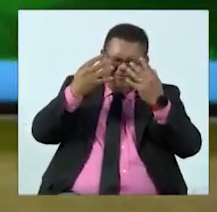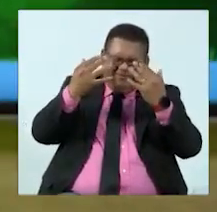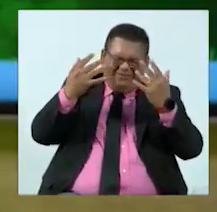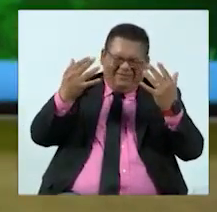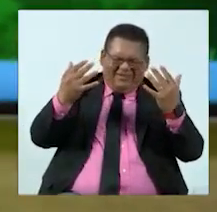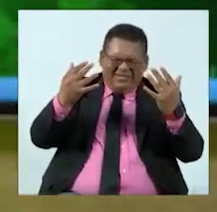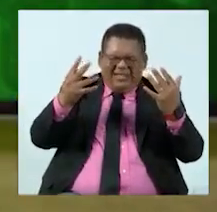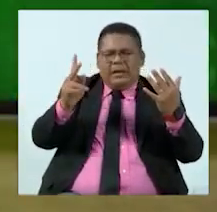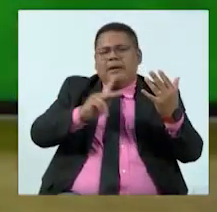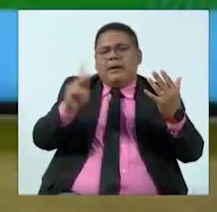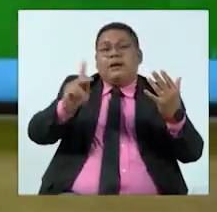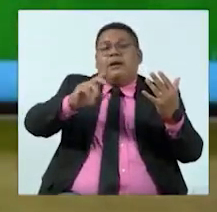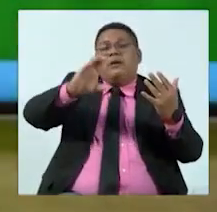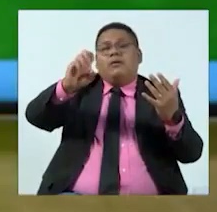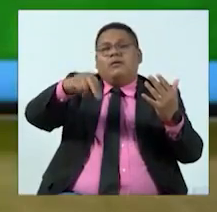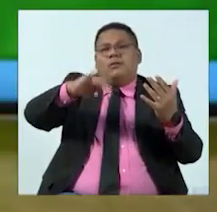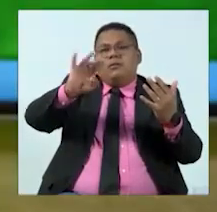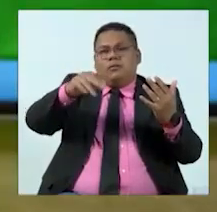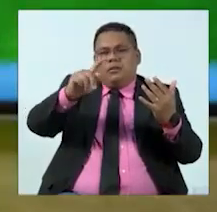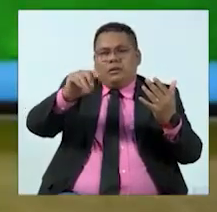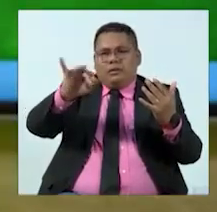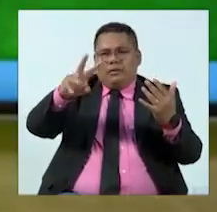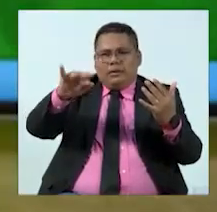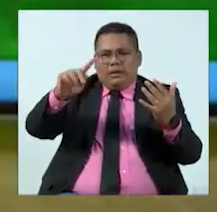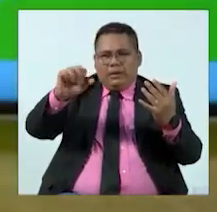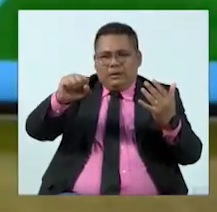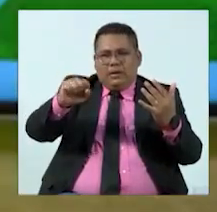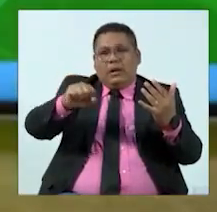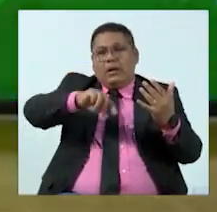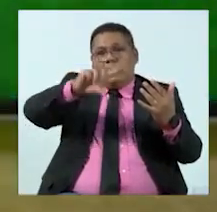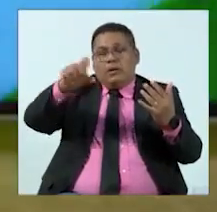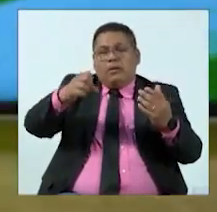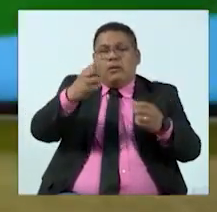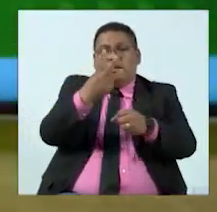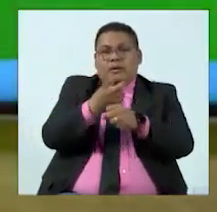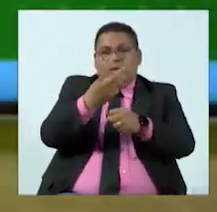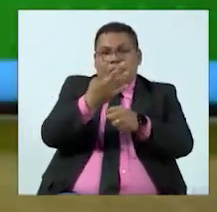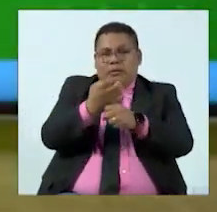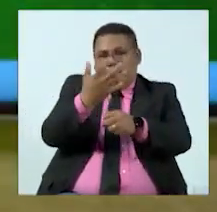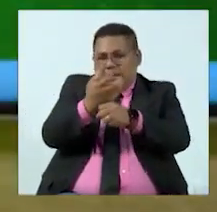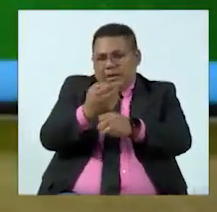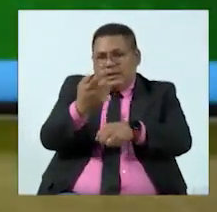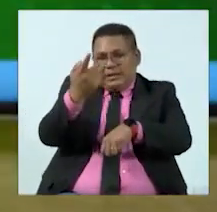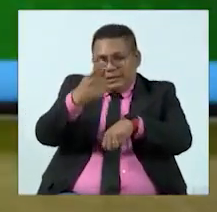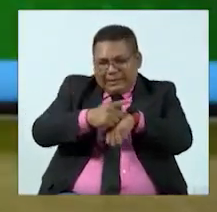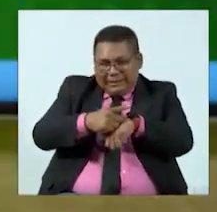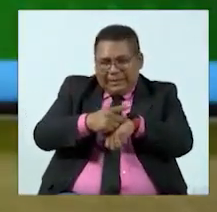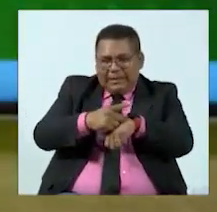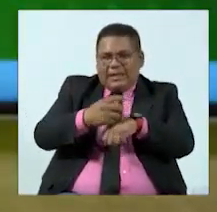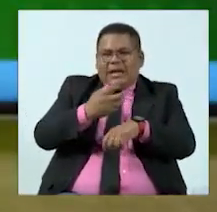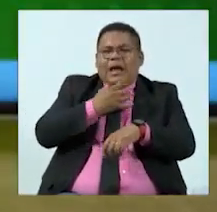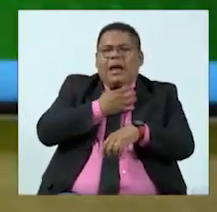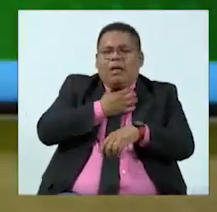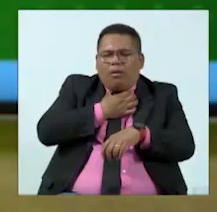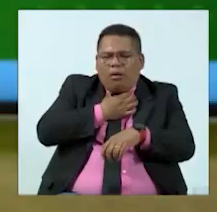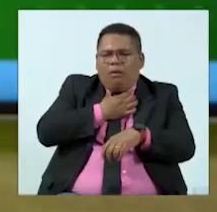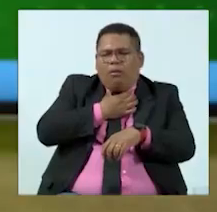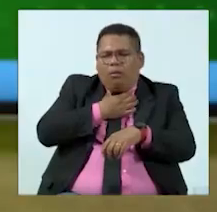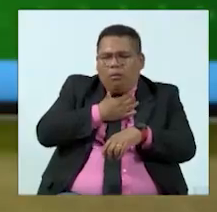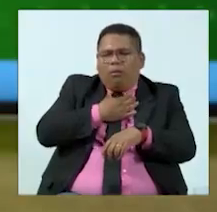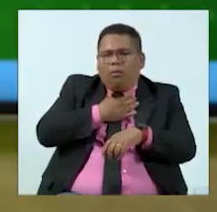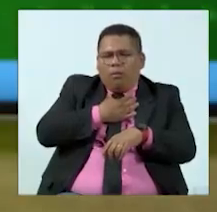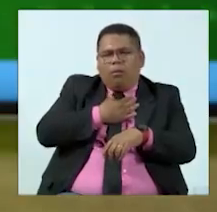parecido a la conjuntivitis eh posteriormente al tercero cuarto quinto día eh Hasta ronquera tos puede estar